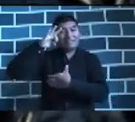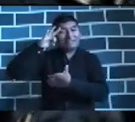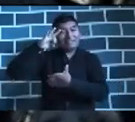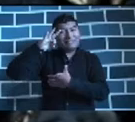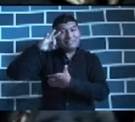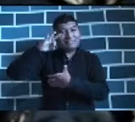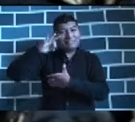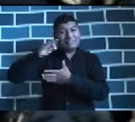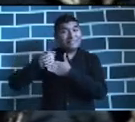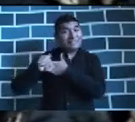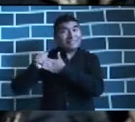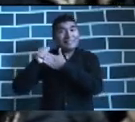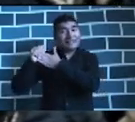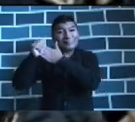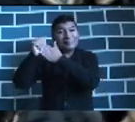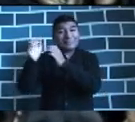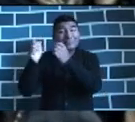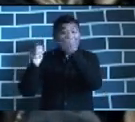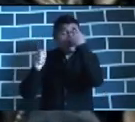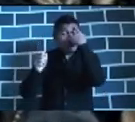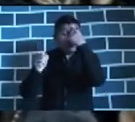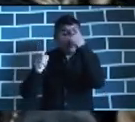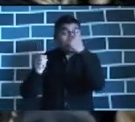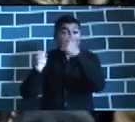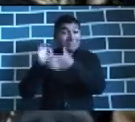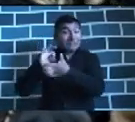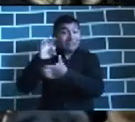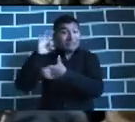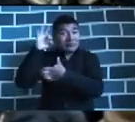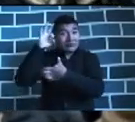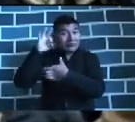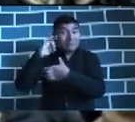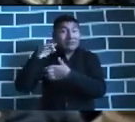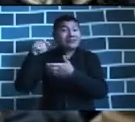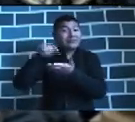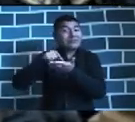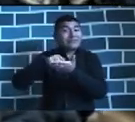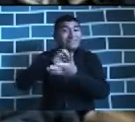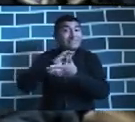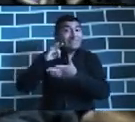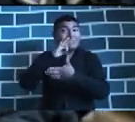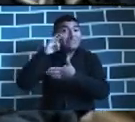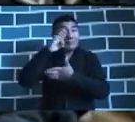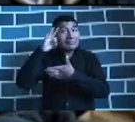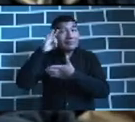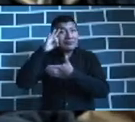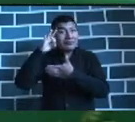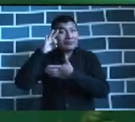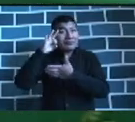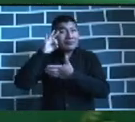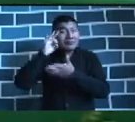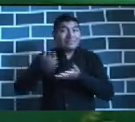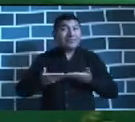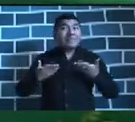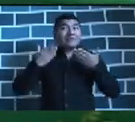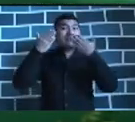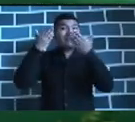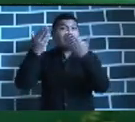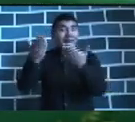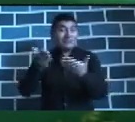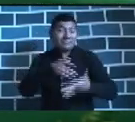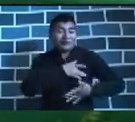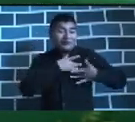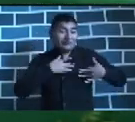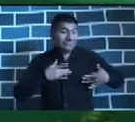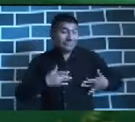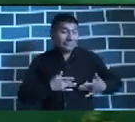dejarnos conducir por el espíritu y hermanos el espíritu ha puesto en el corazón del